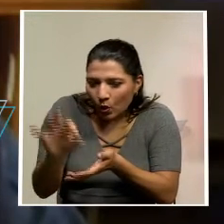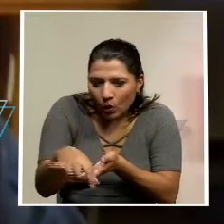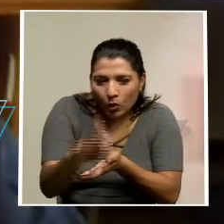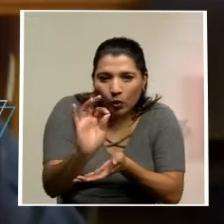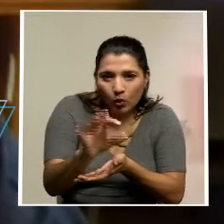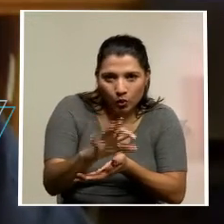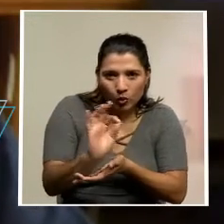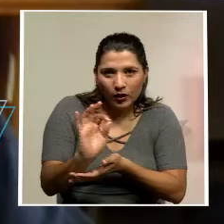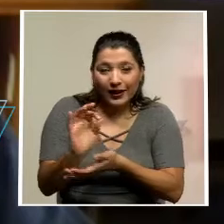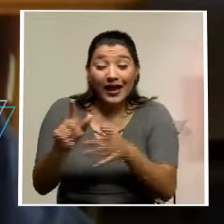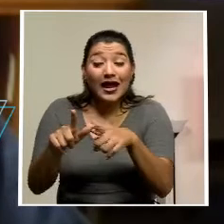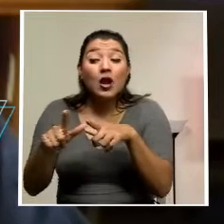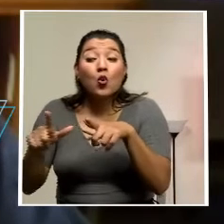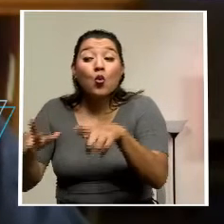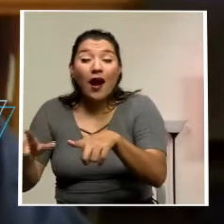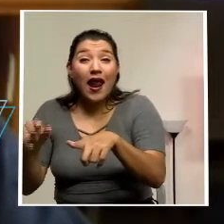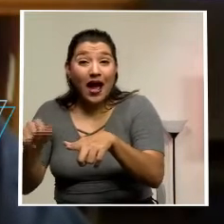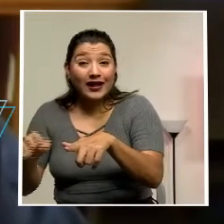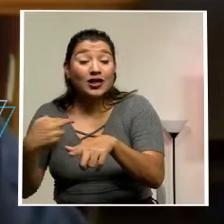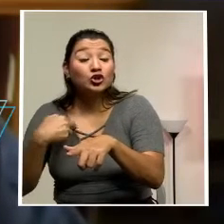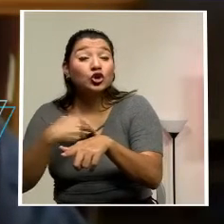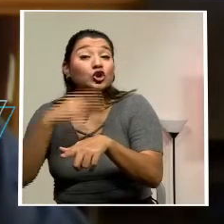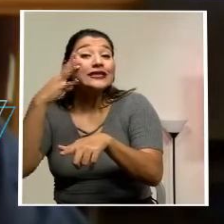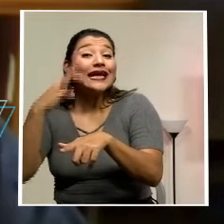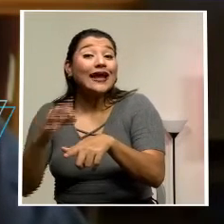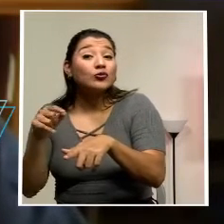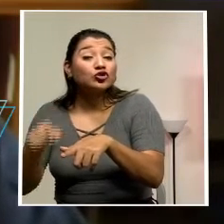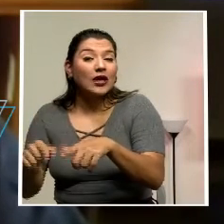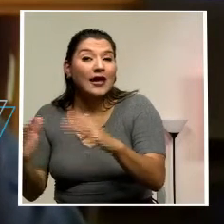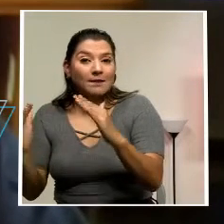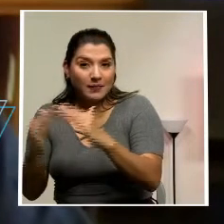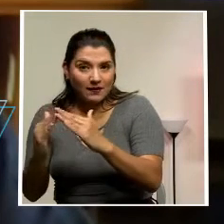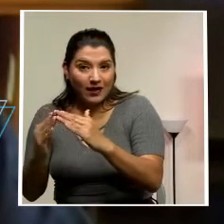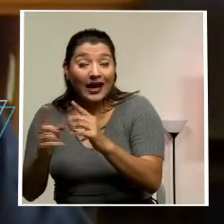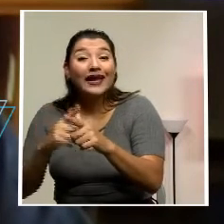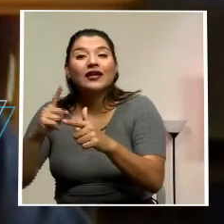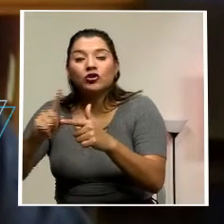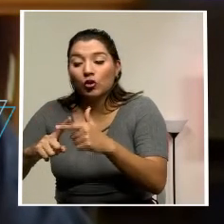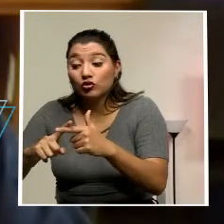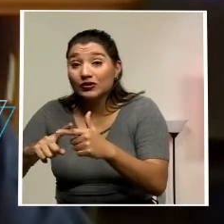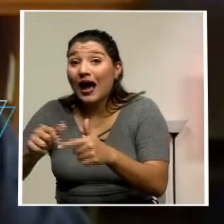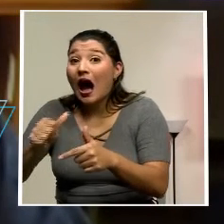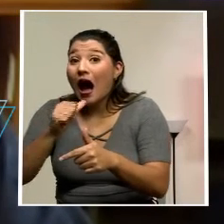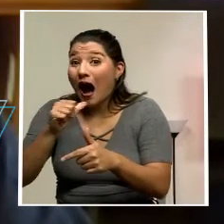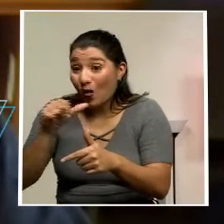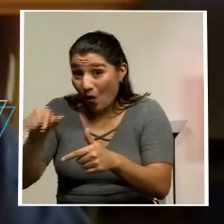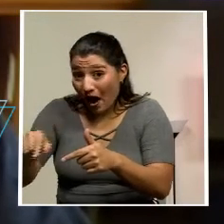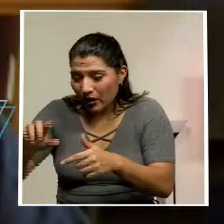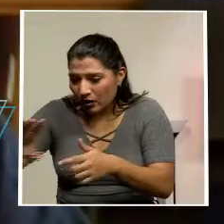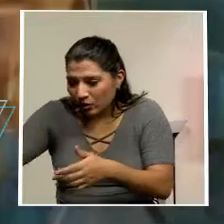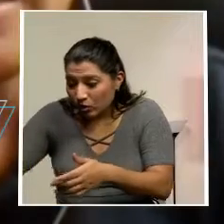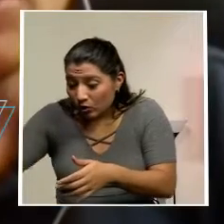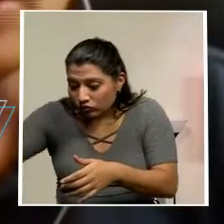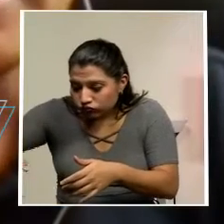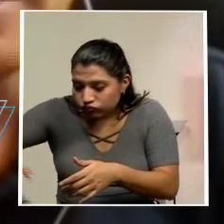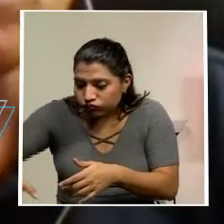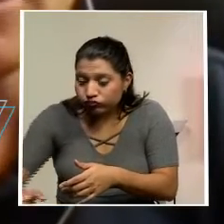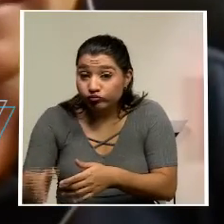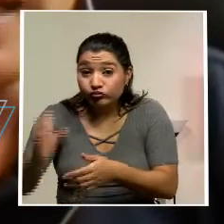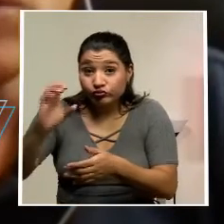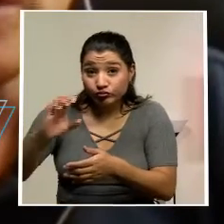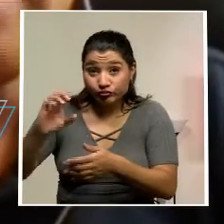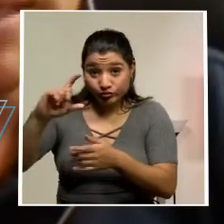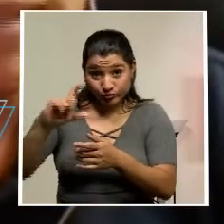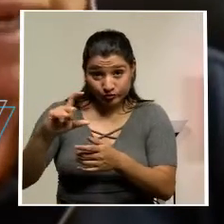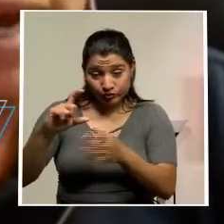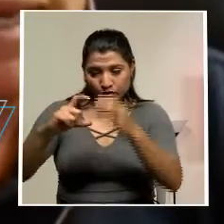pez sierra, y las muestras del ambiente que recolectamos son muestras de agua, y a través de estas muestras lo que estamos